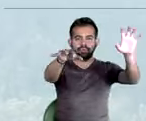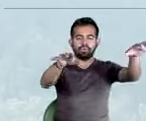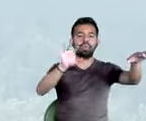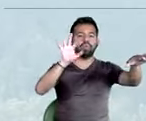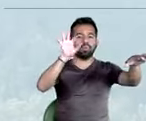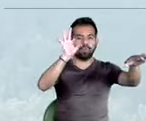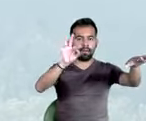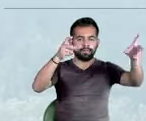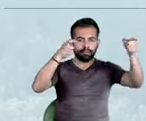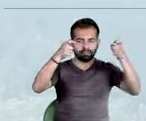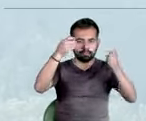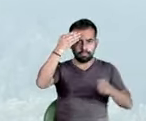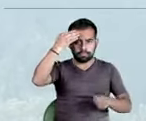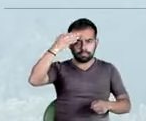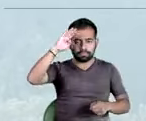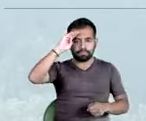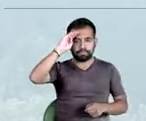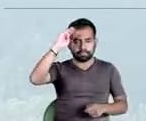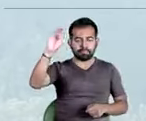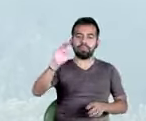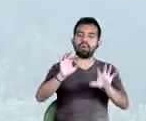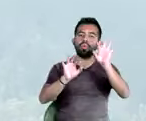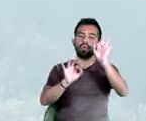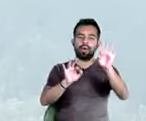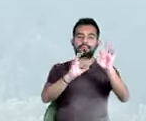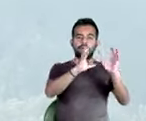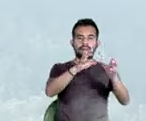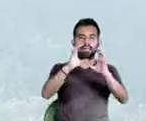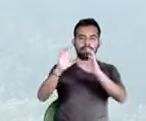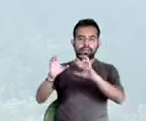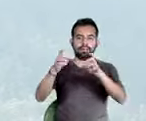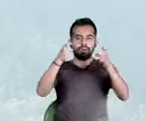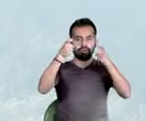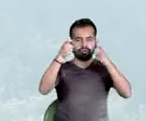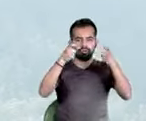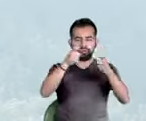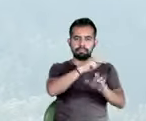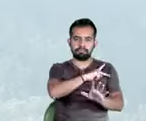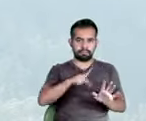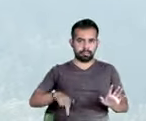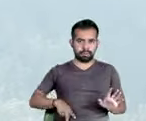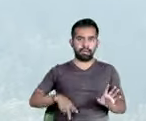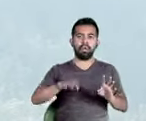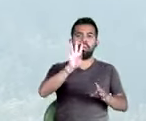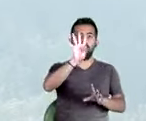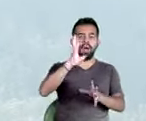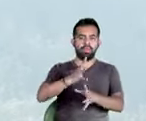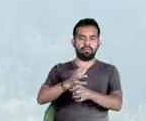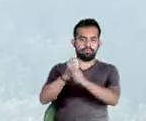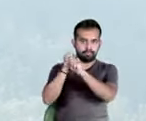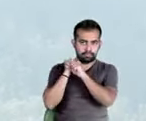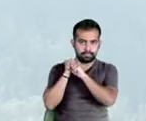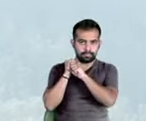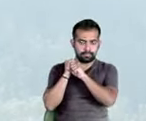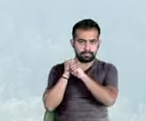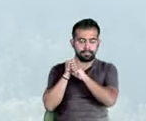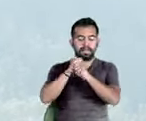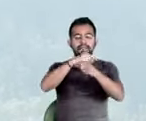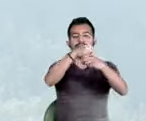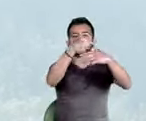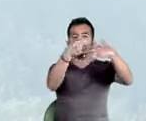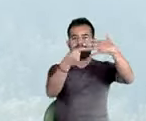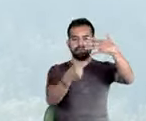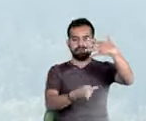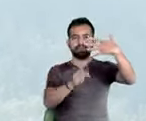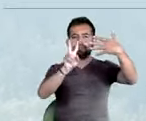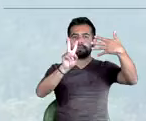2 cuerpos de personal especializado, hay 3 institutos, hay 4 fundaciones y corporaciones, y en lo que tiene que ver con la